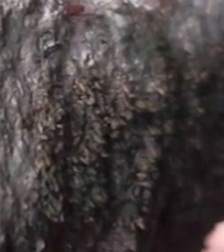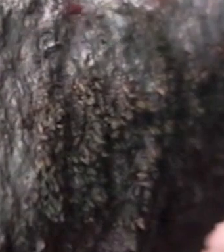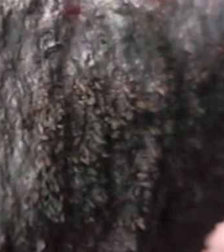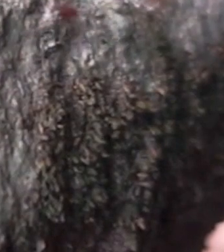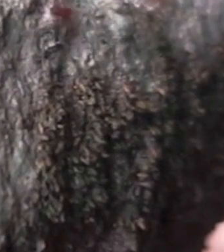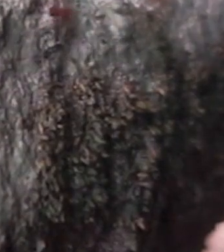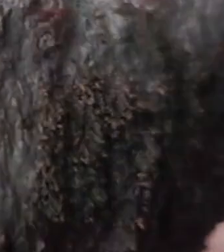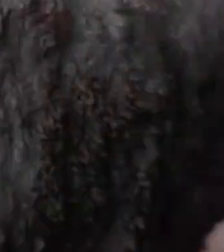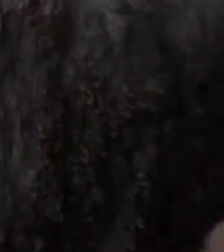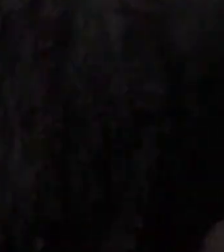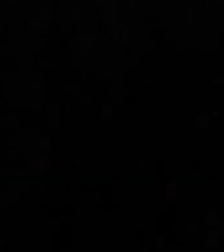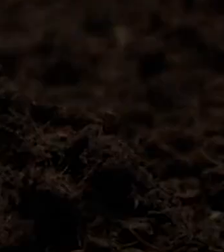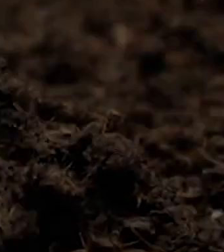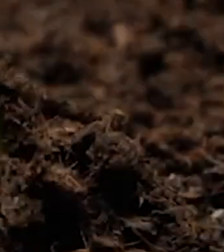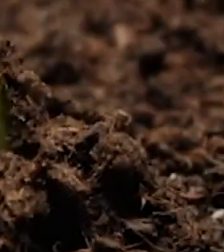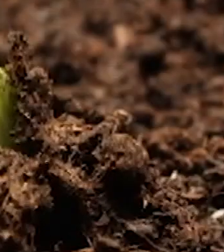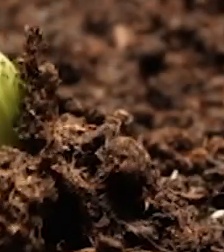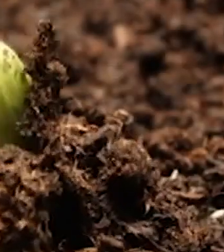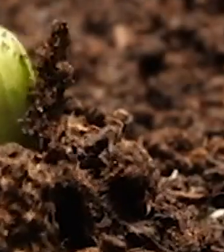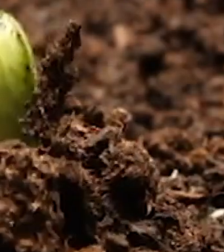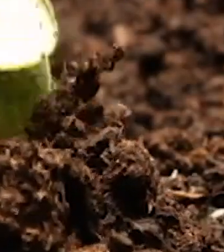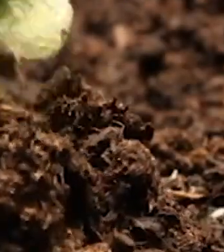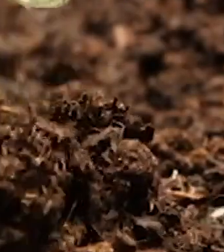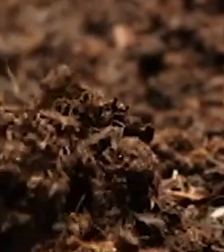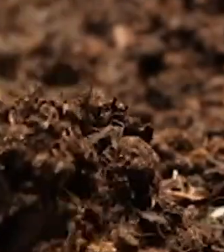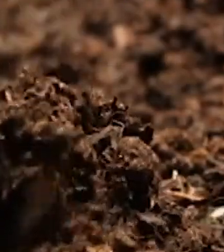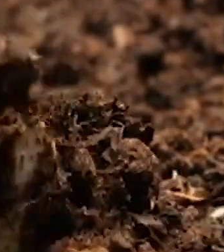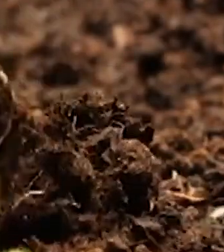tampoco sobre cuál sea el más fuerte,